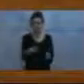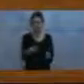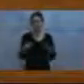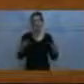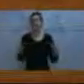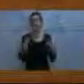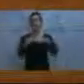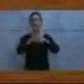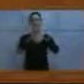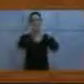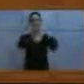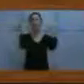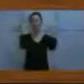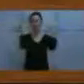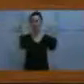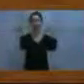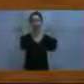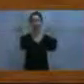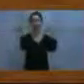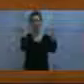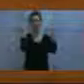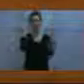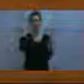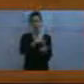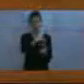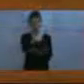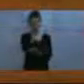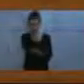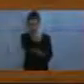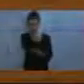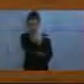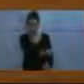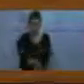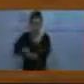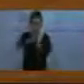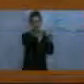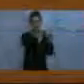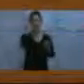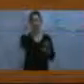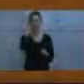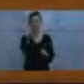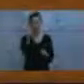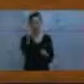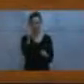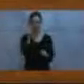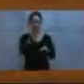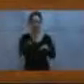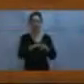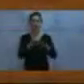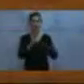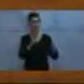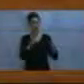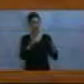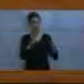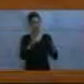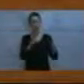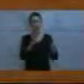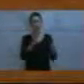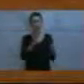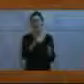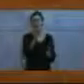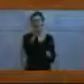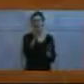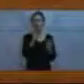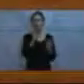red pública a la que ustedes defienden, a la única que ustedes defienden, paga 315 euros.